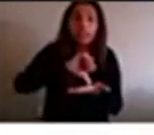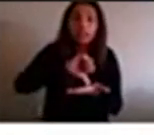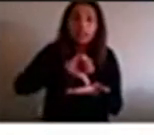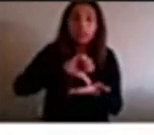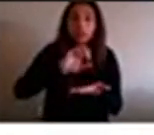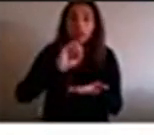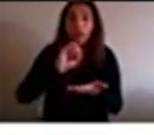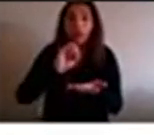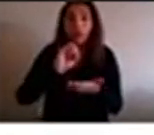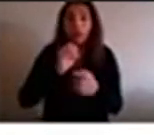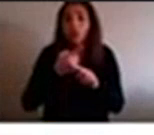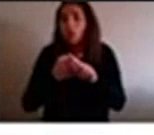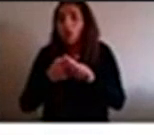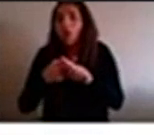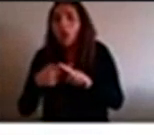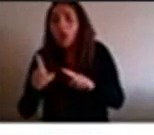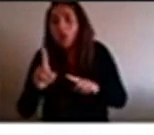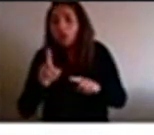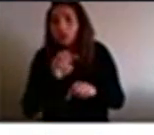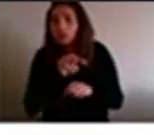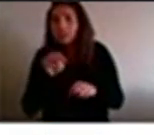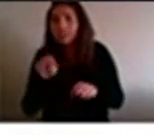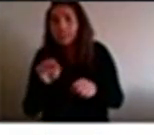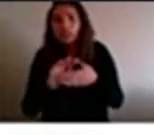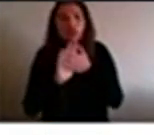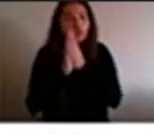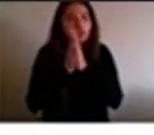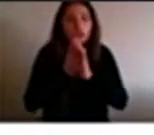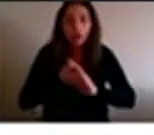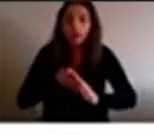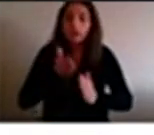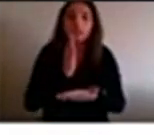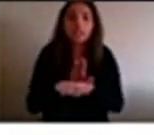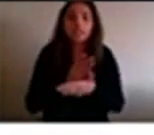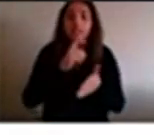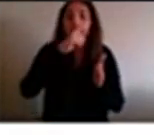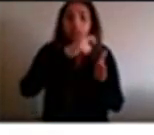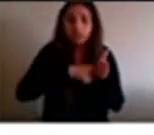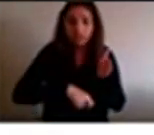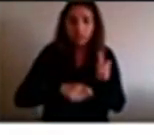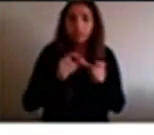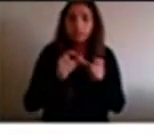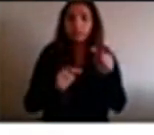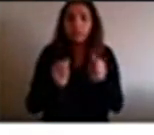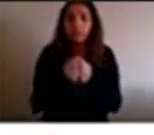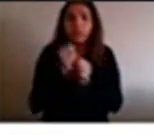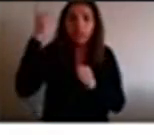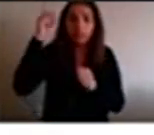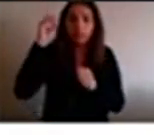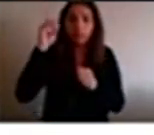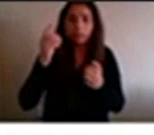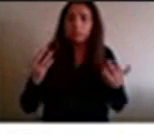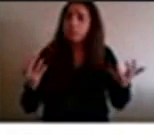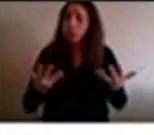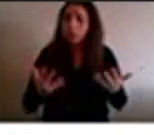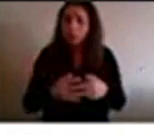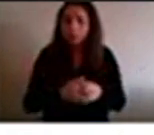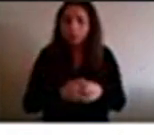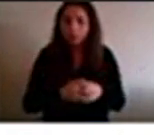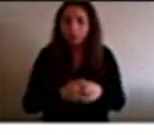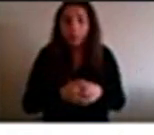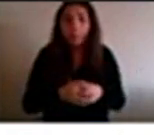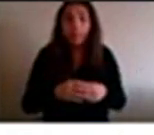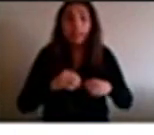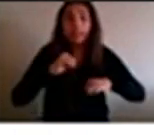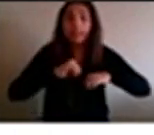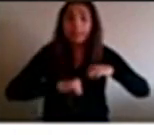los organismos de control, deben vincular personas con discapacidad. La vinculación de la persona con discapacidad en las entidades públicas se